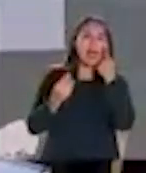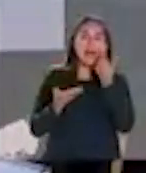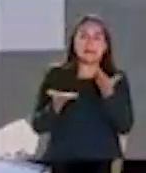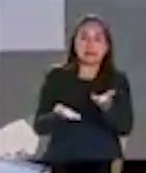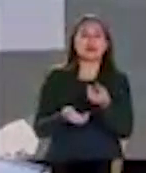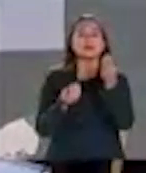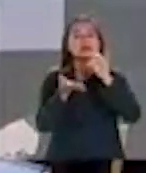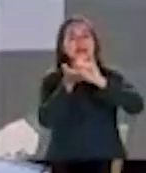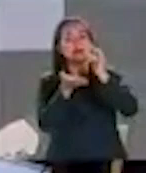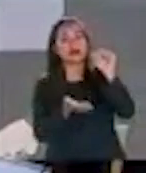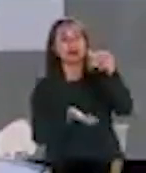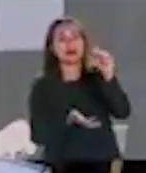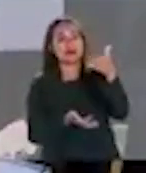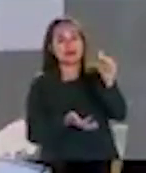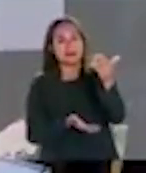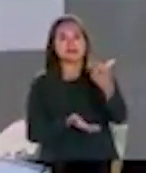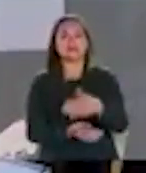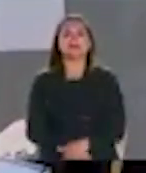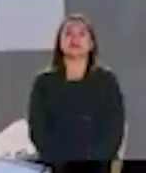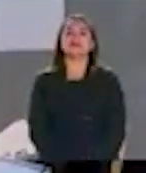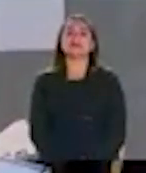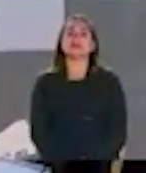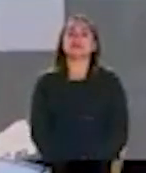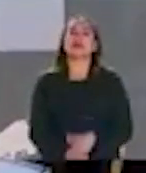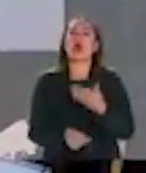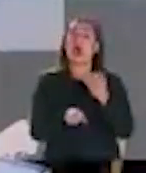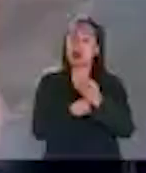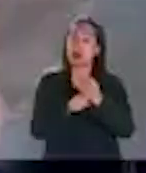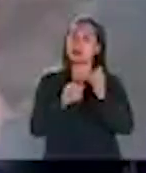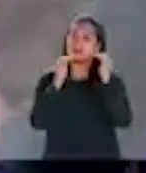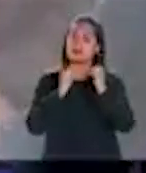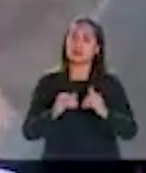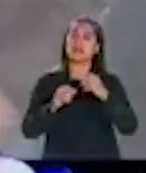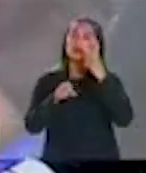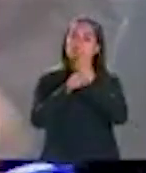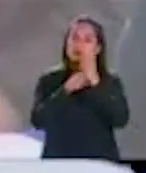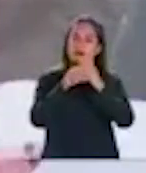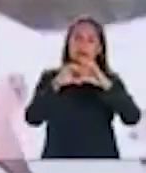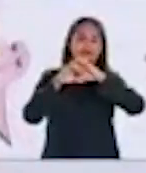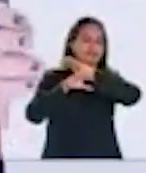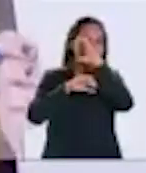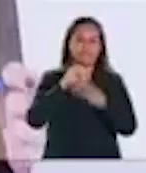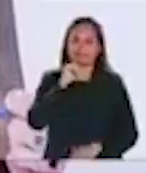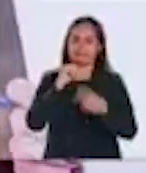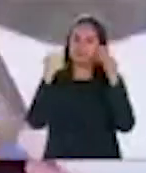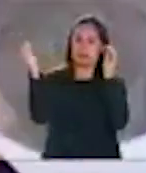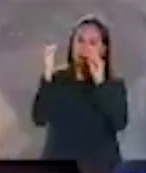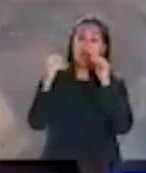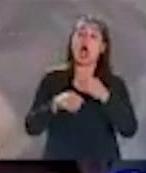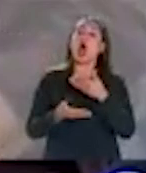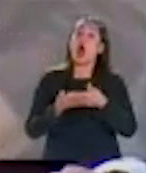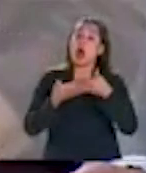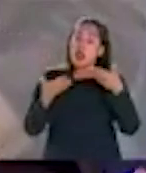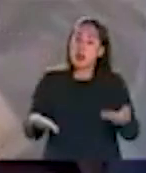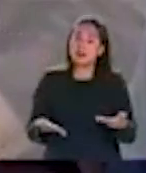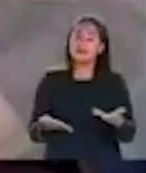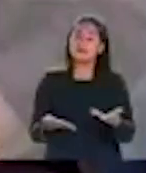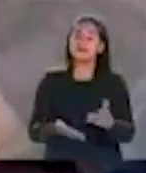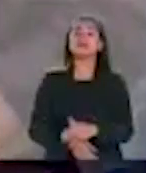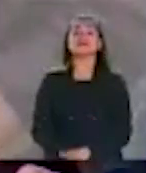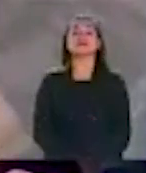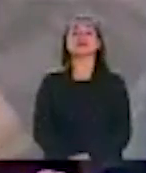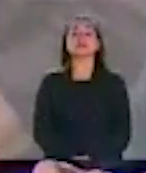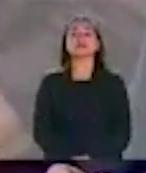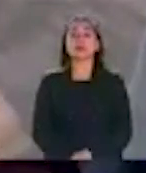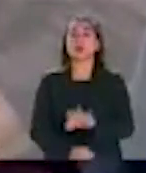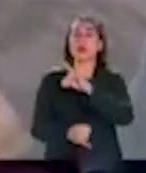y llegamos llegamos al cierre de nuestro segundo debate presidencial los invito ahora a y su cierre